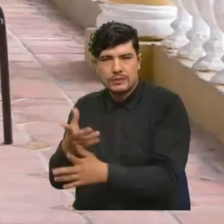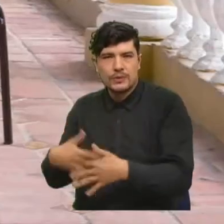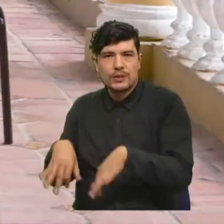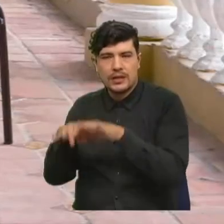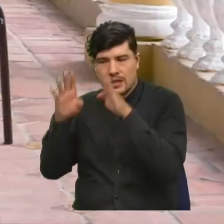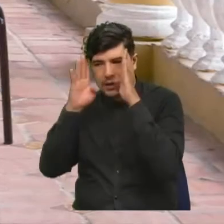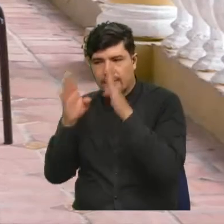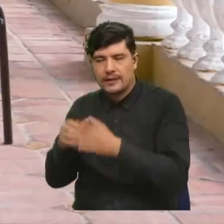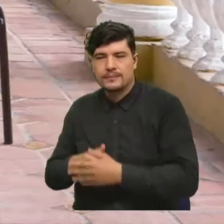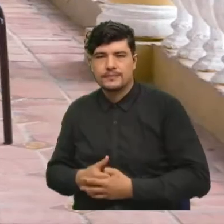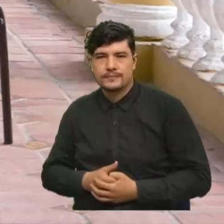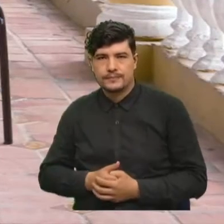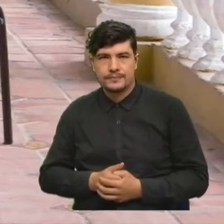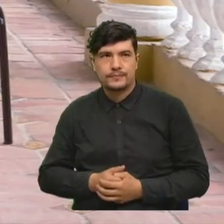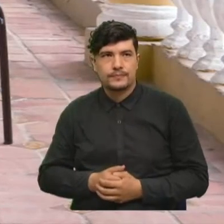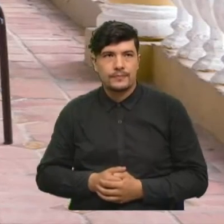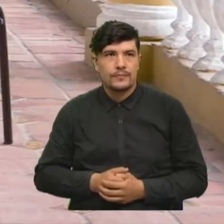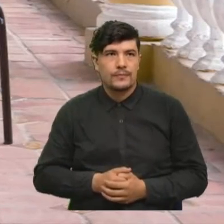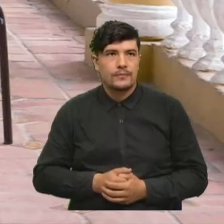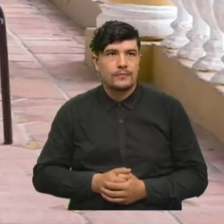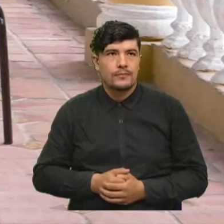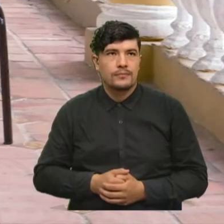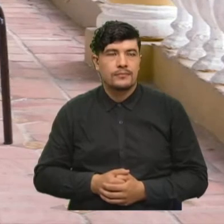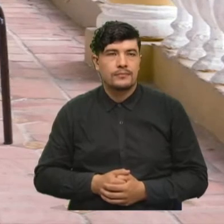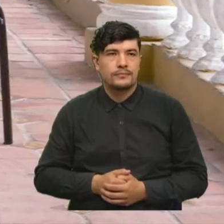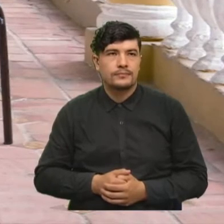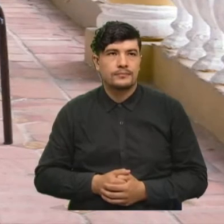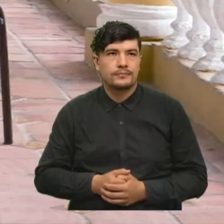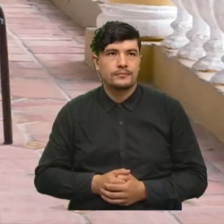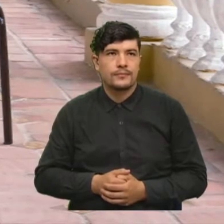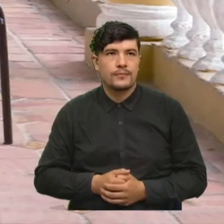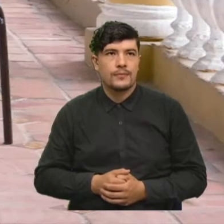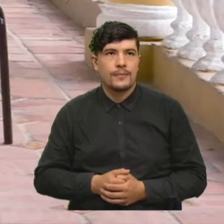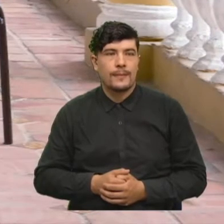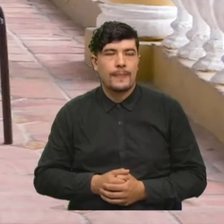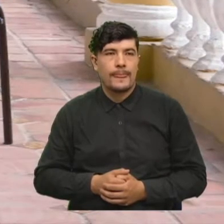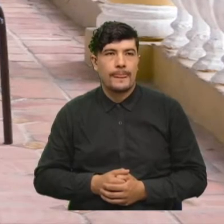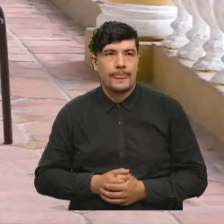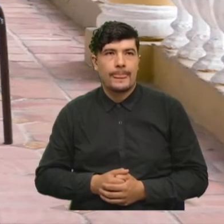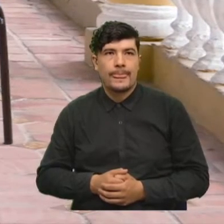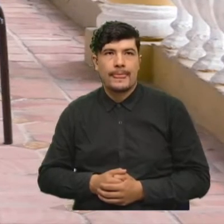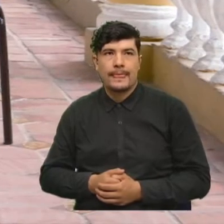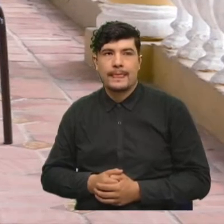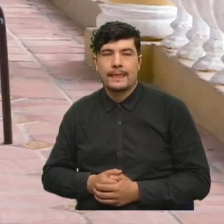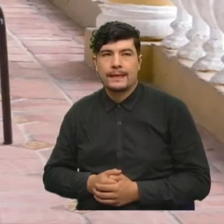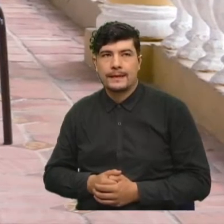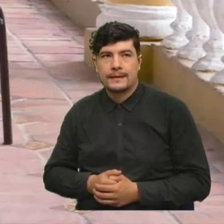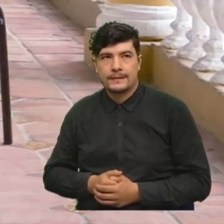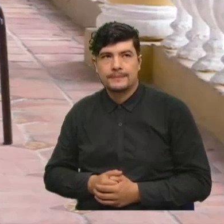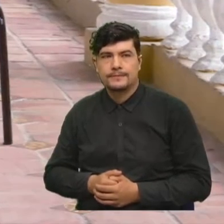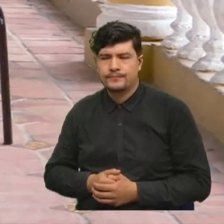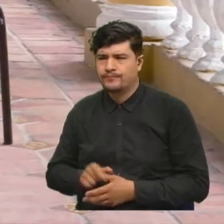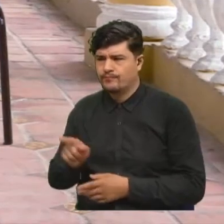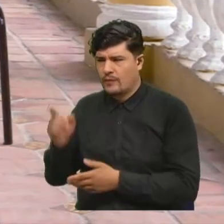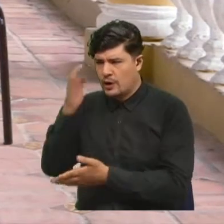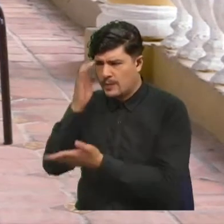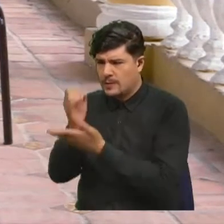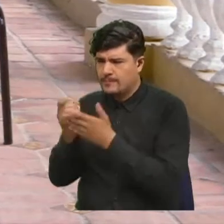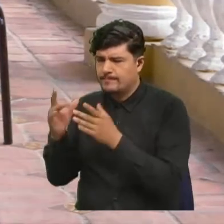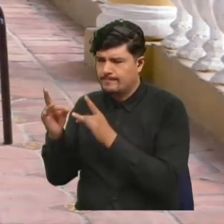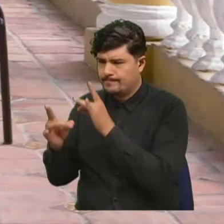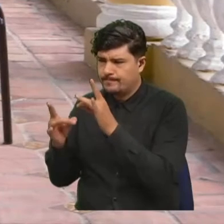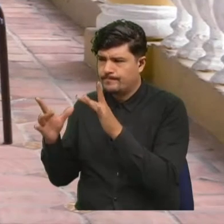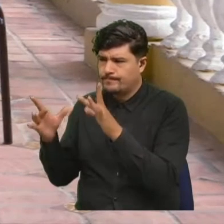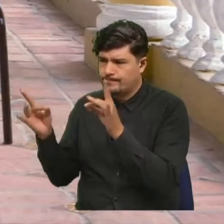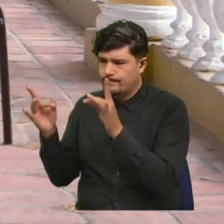avanzar en ese gran propósito bernard se ha dado como en el blanco escuchándolo porque si bien barrancabermeja una unidad nueva por ejemplo de